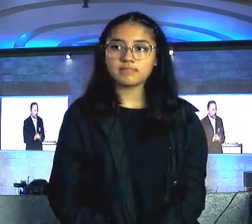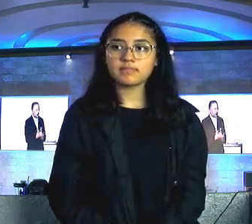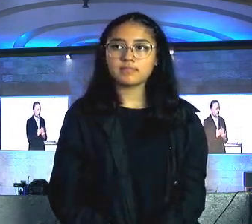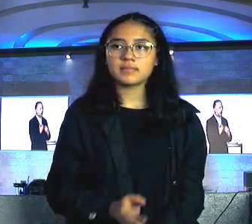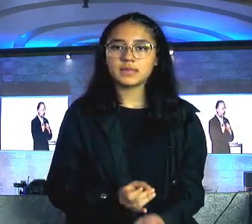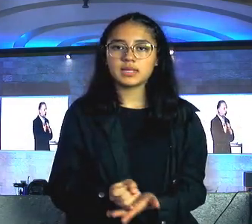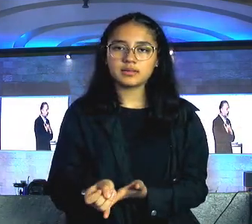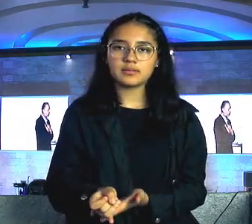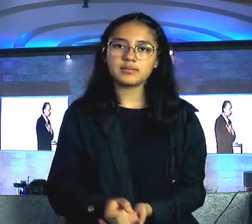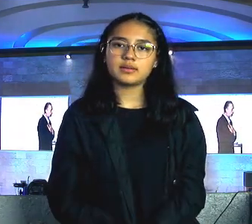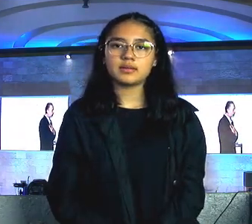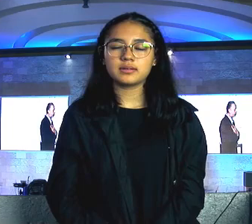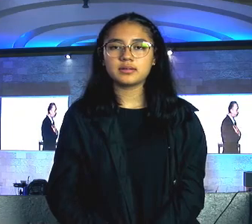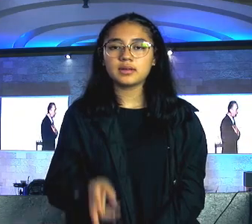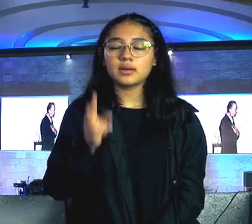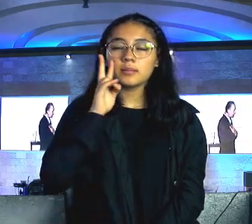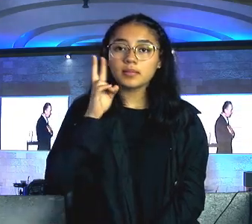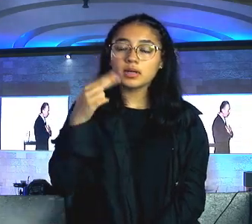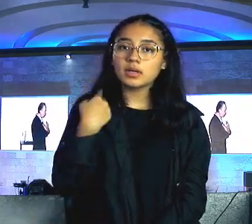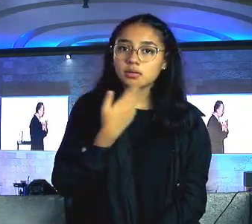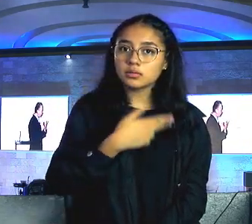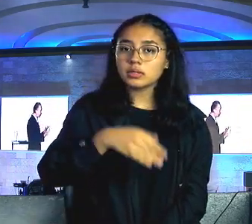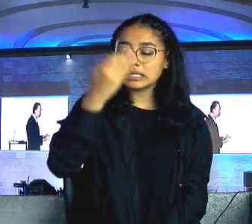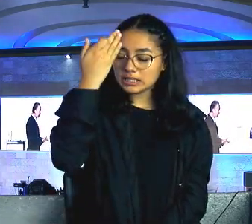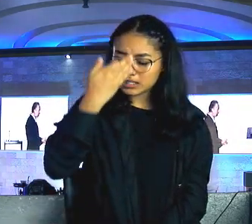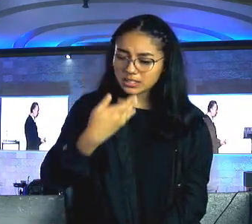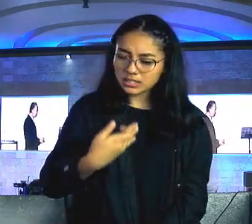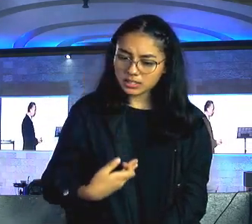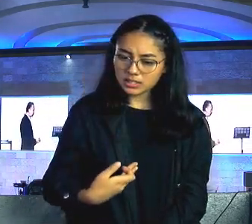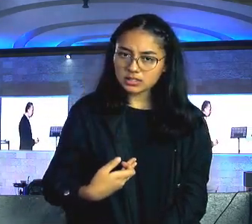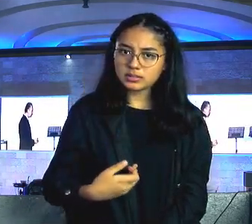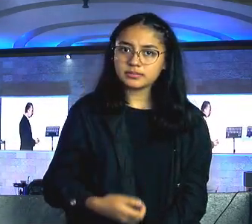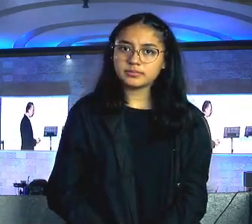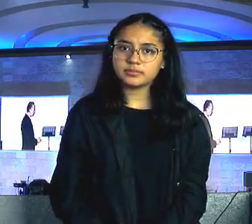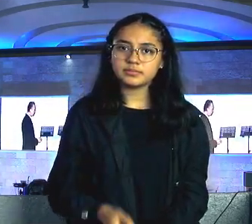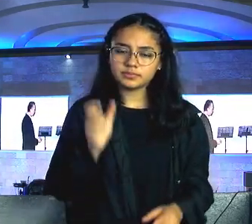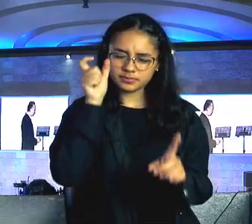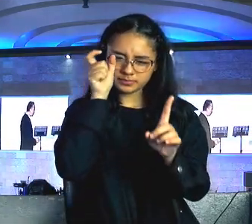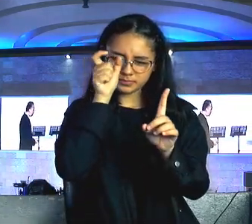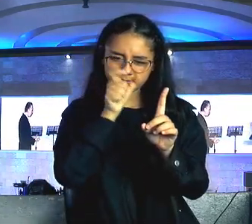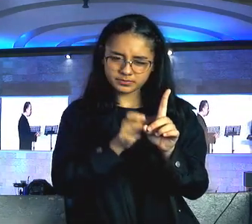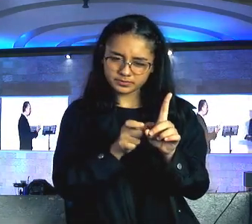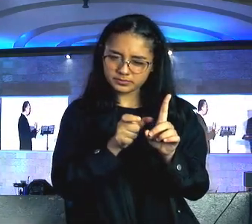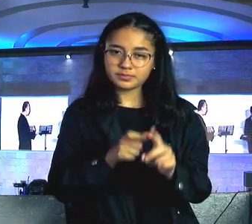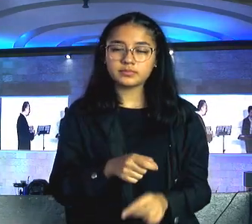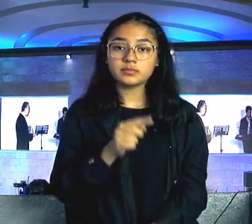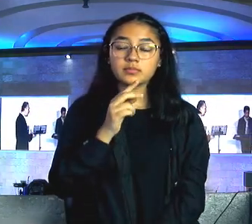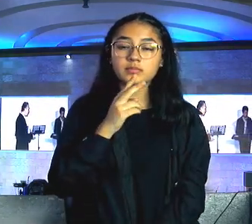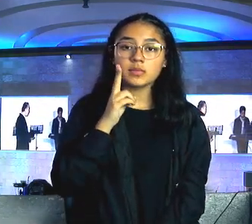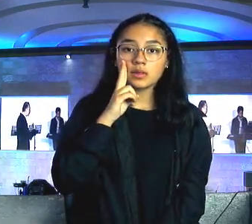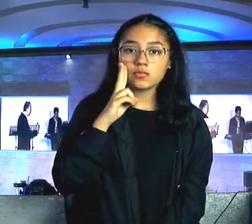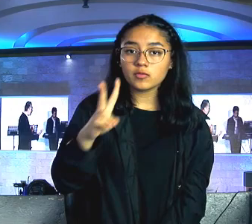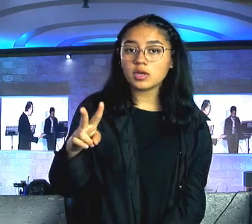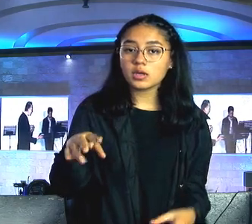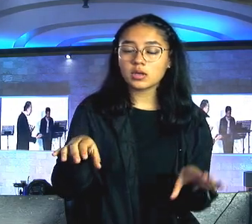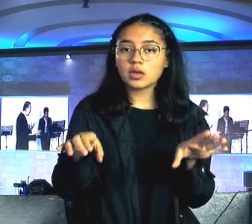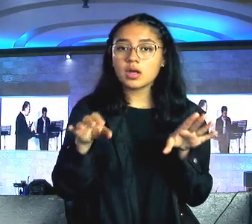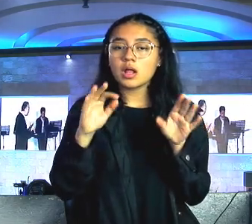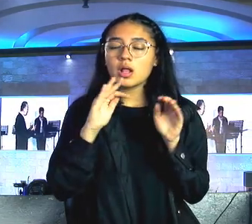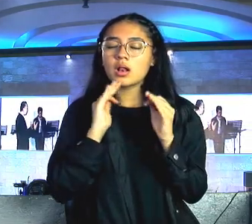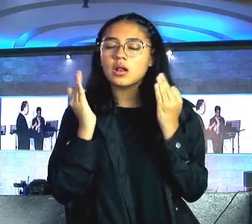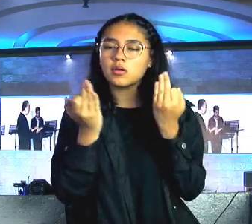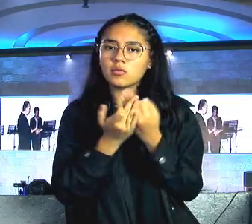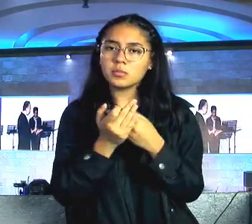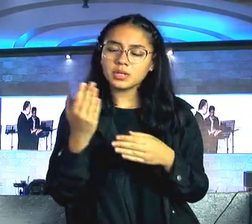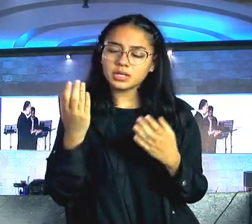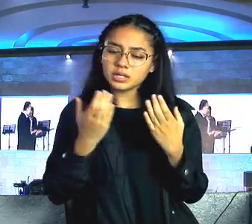Los ojos de Dios ven nuestra sinceridad o nuestra falsedad. Ve nuestra honestidad o nuestra hipocresía. Él lo ve